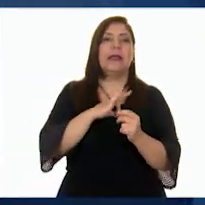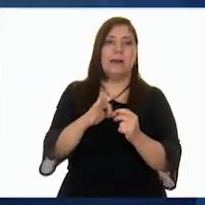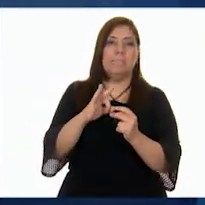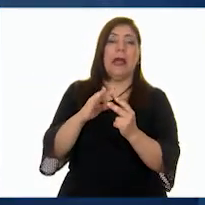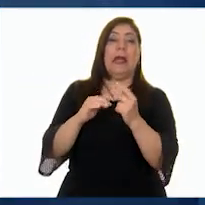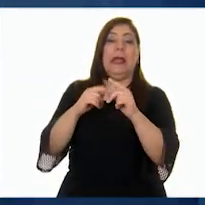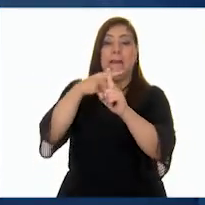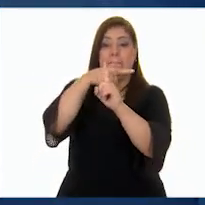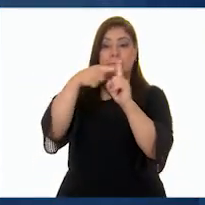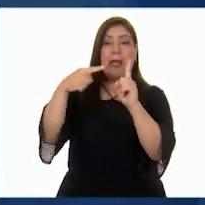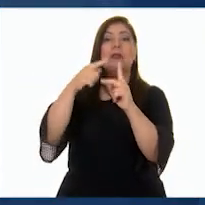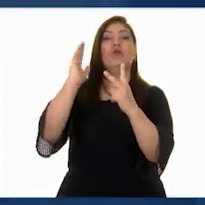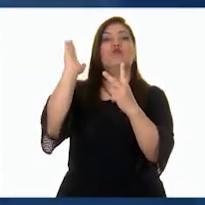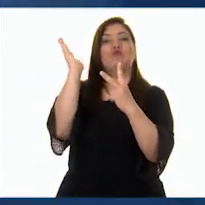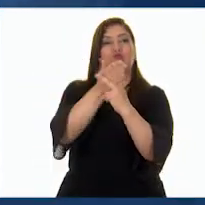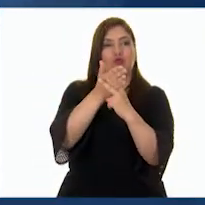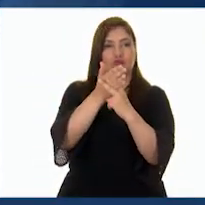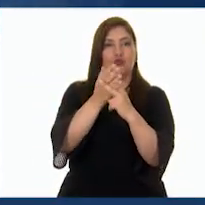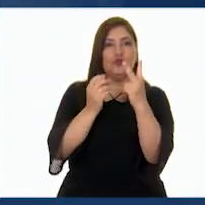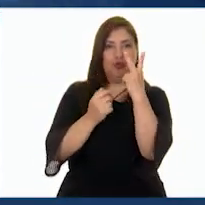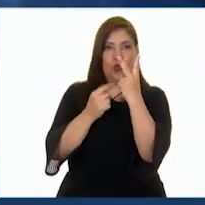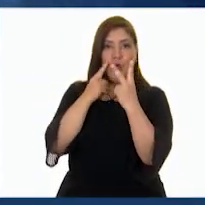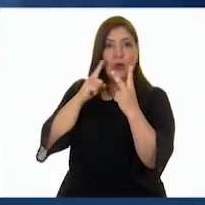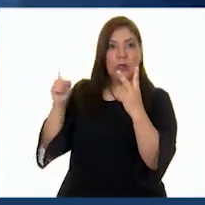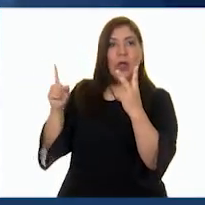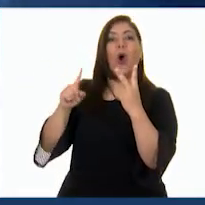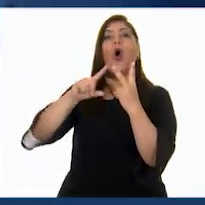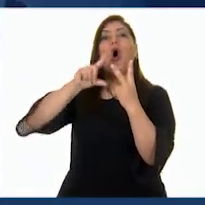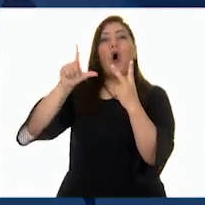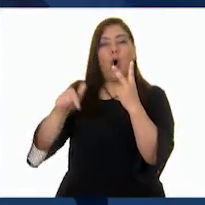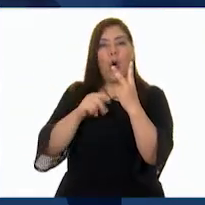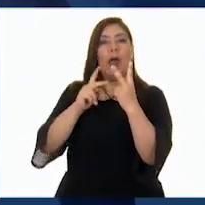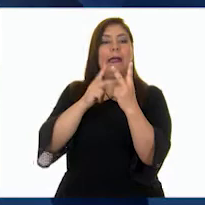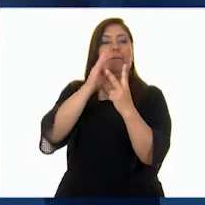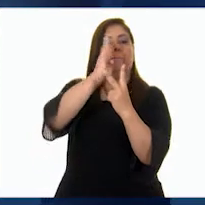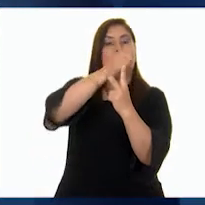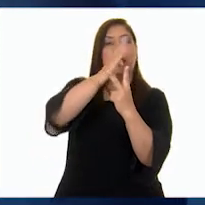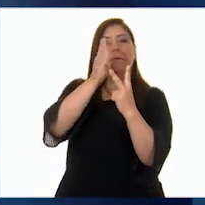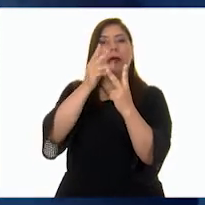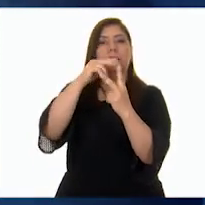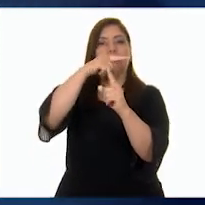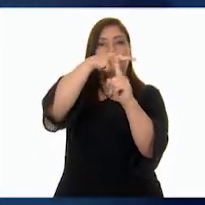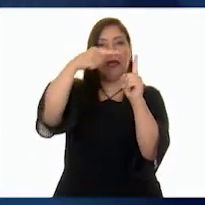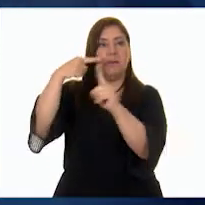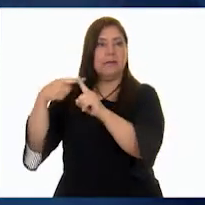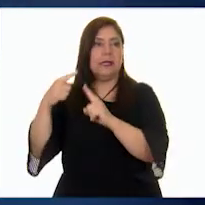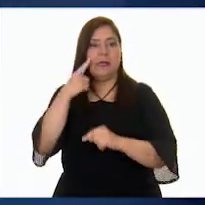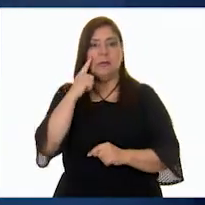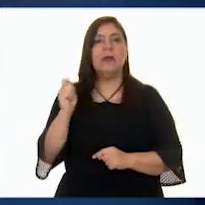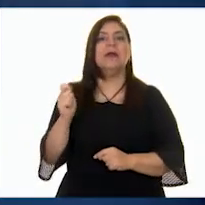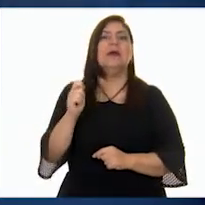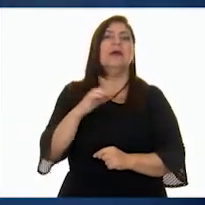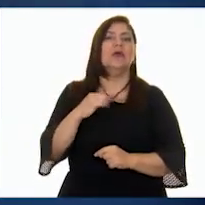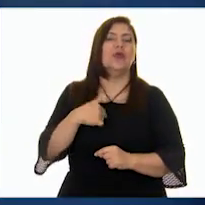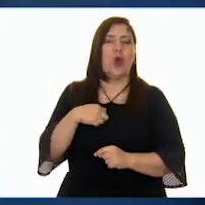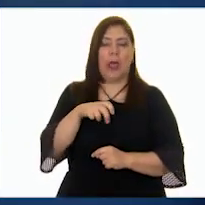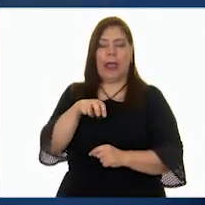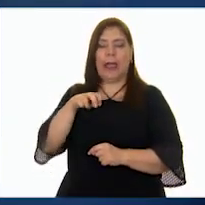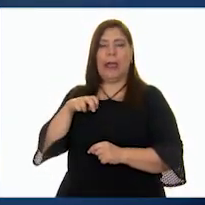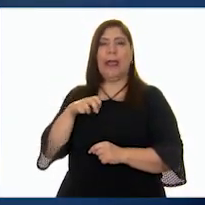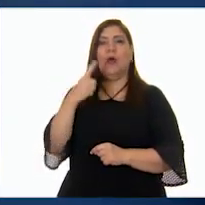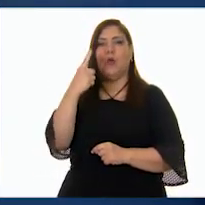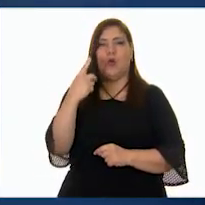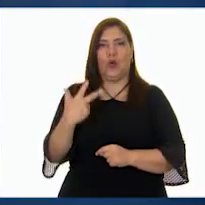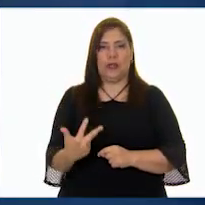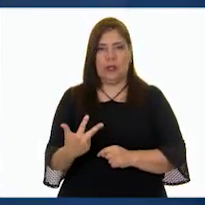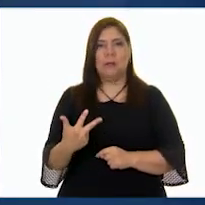y luego lo tenemos que dividir de nuevo entre dos. Así que caminaba de espaldas un octavo y el otro